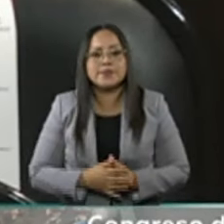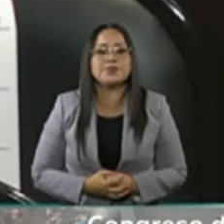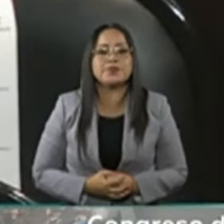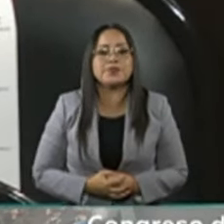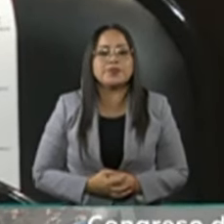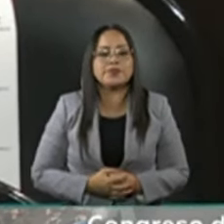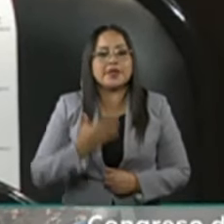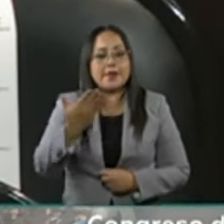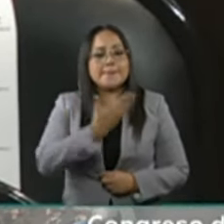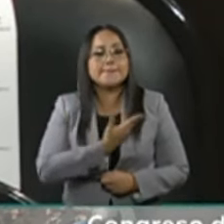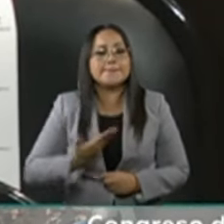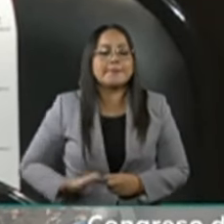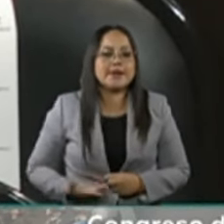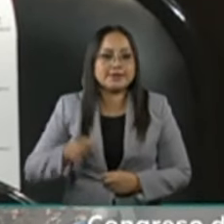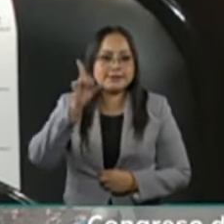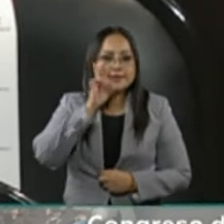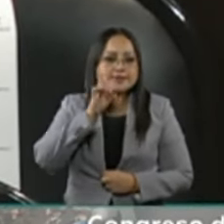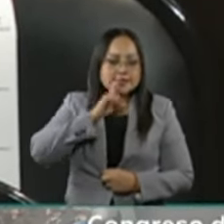Presidenta de la República,